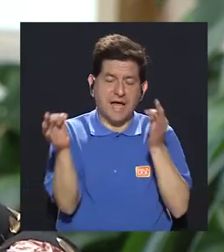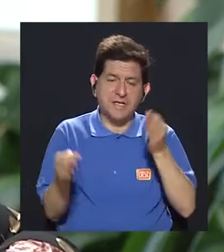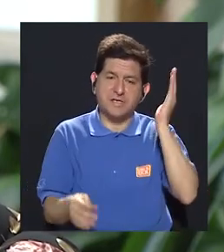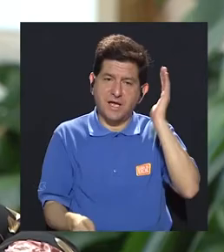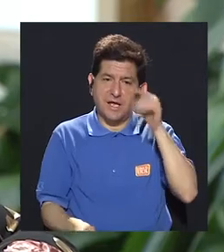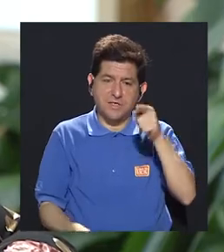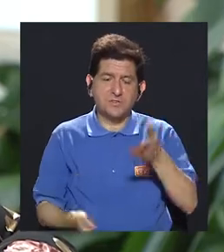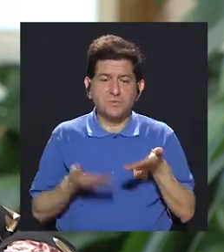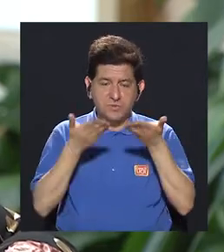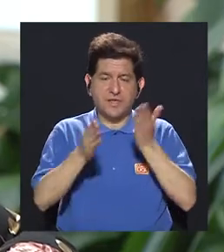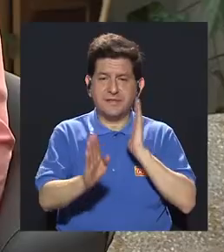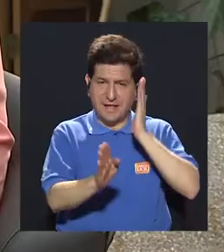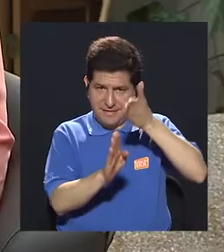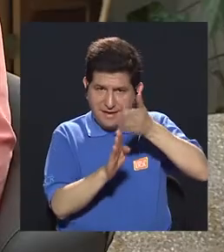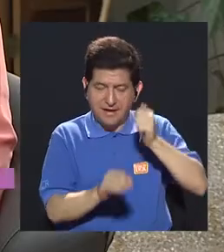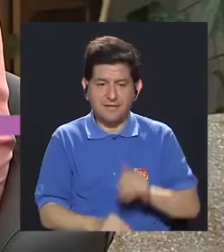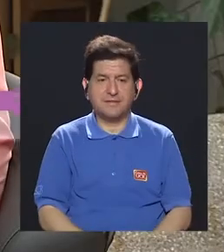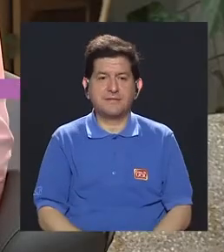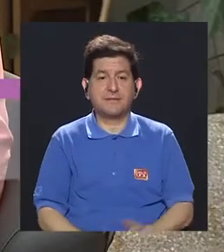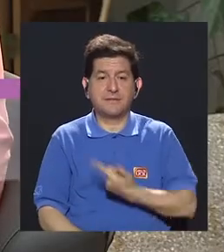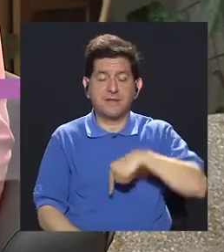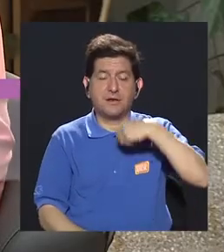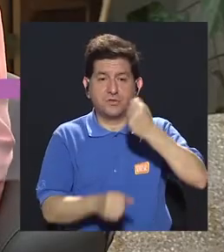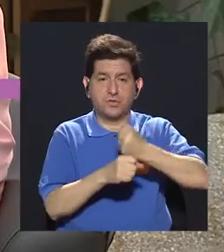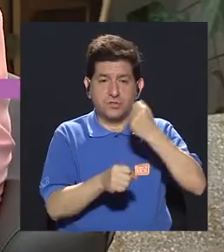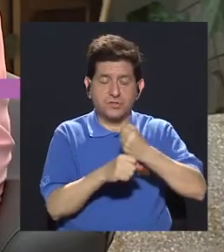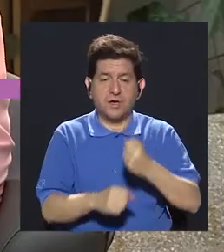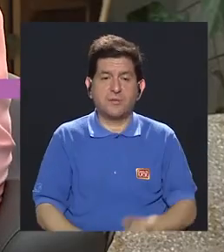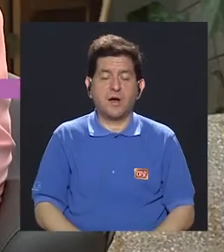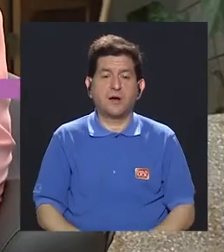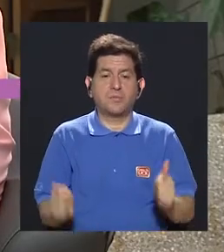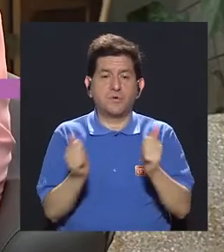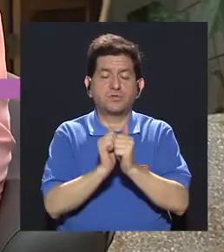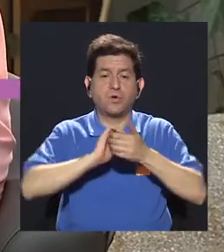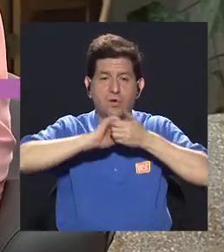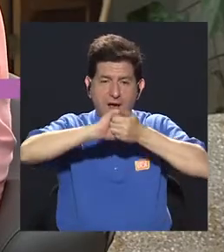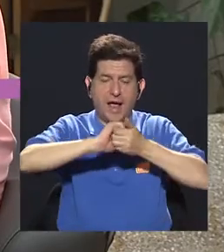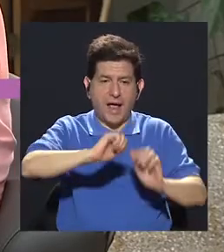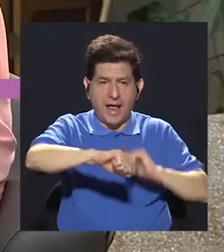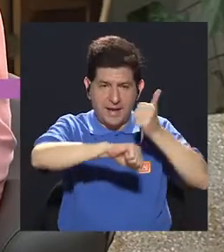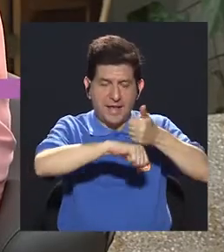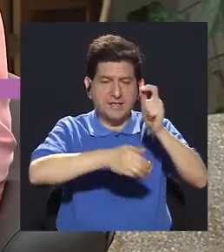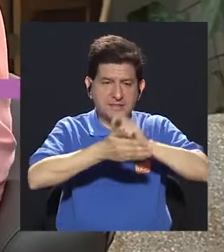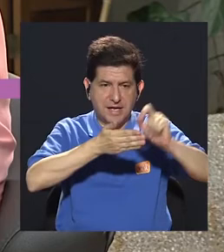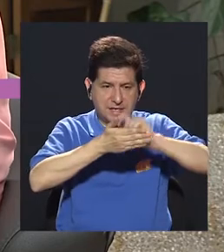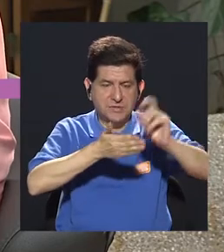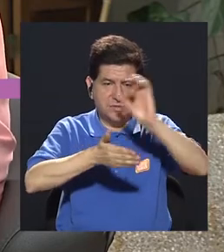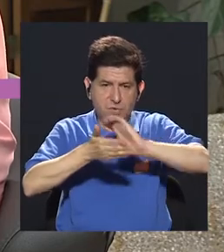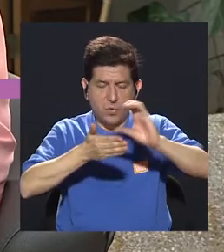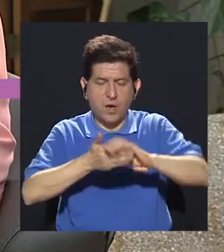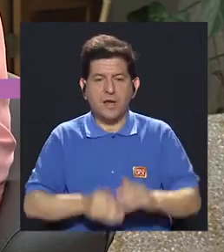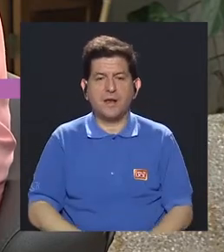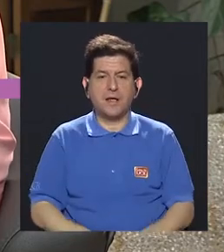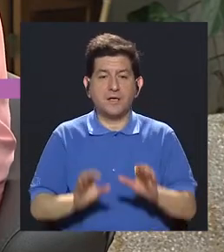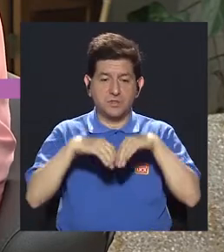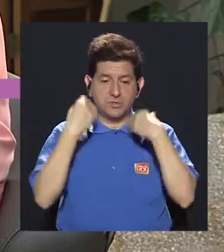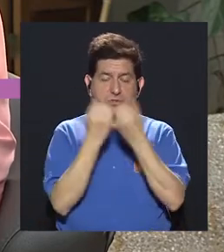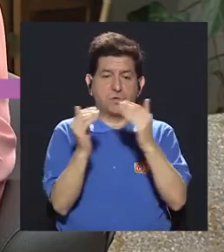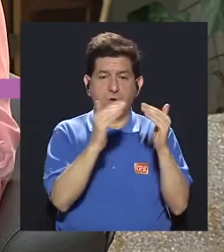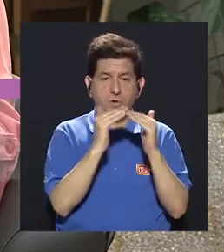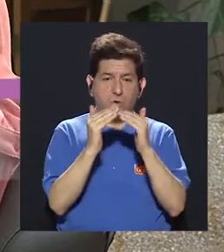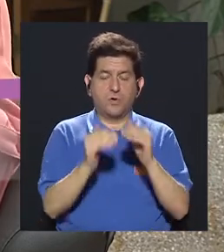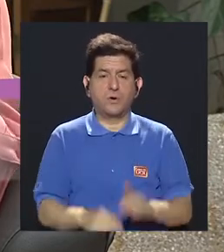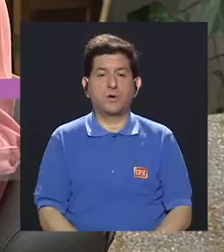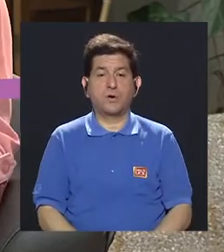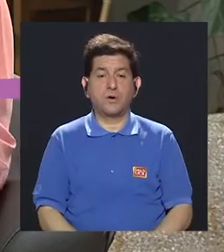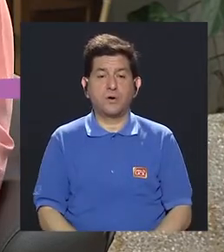charlas que ustedes impartan? Nosotros trabajamos en conjunto con los aliados implementadores, escuelas, colegios, organizaciones comunitarias,